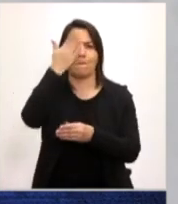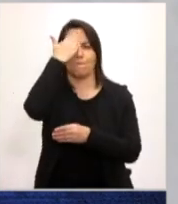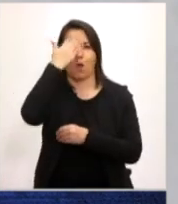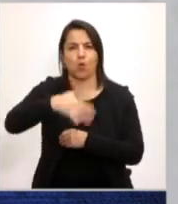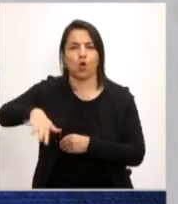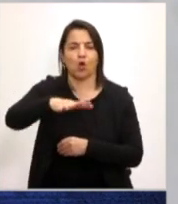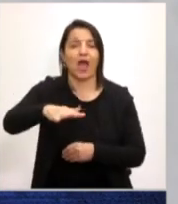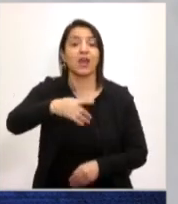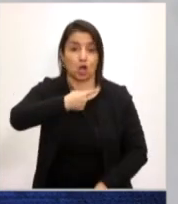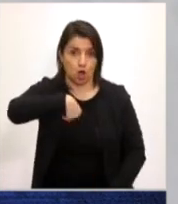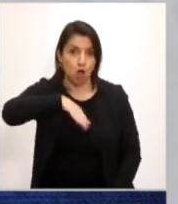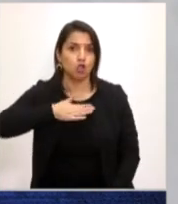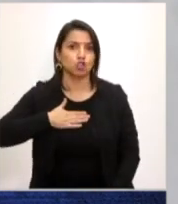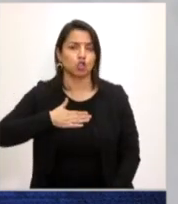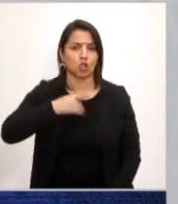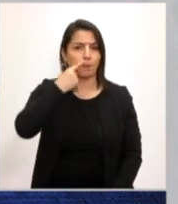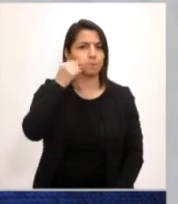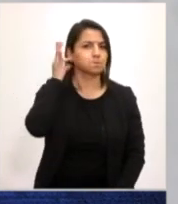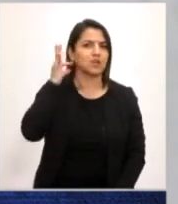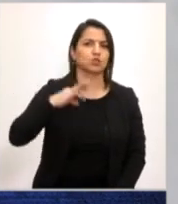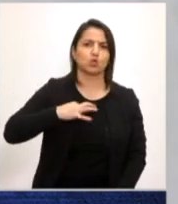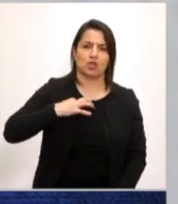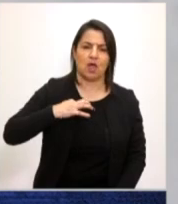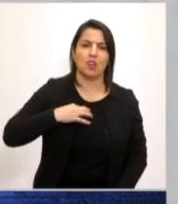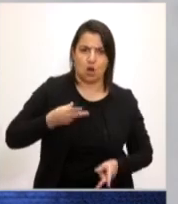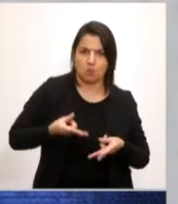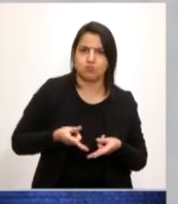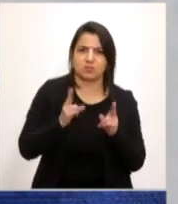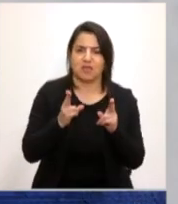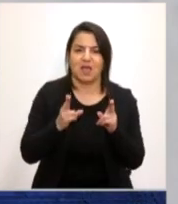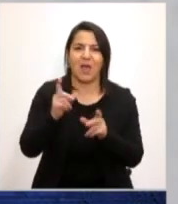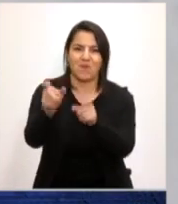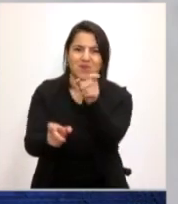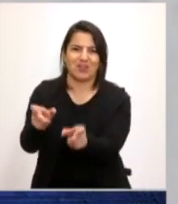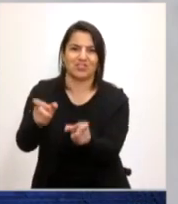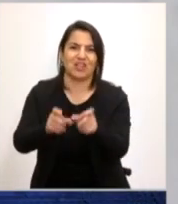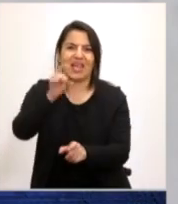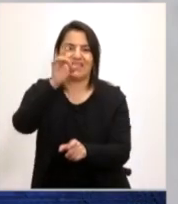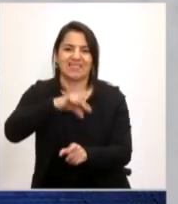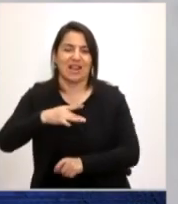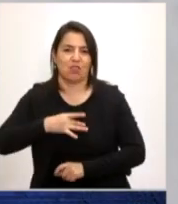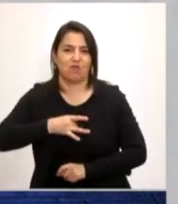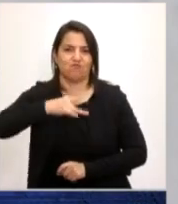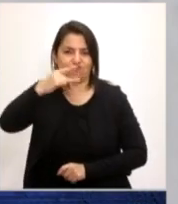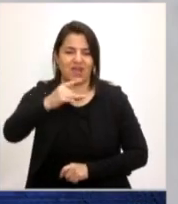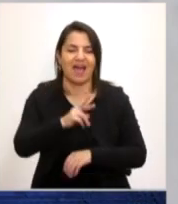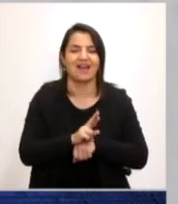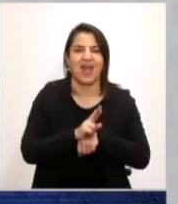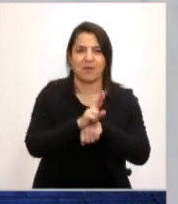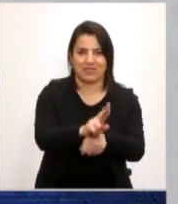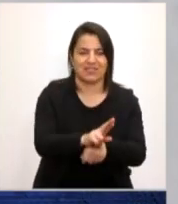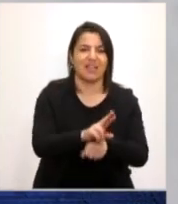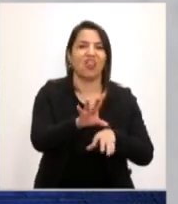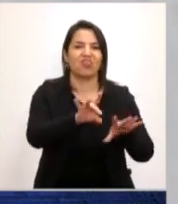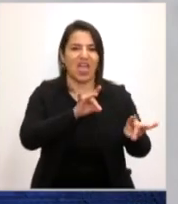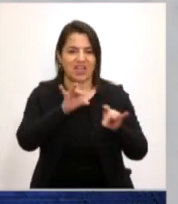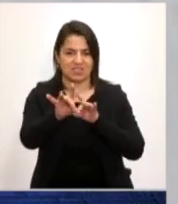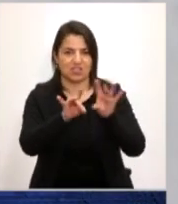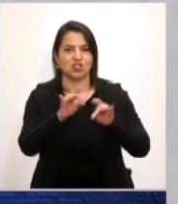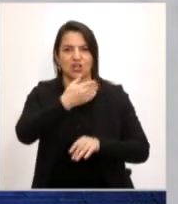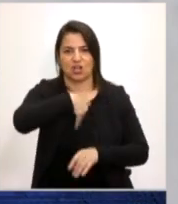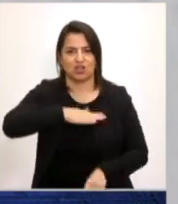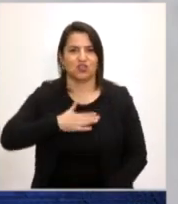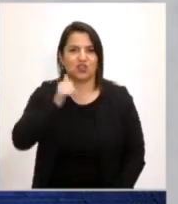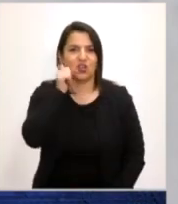ciudadanas y ciudadanos habilitados por el pueblo de Chile para ejercer la representación en las decisiones que nos toca tomar día a